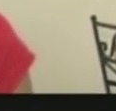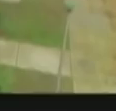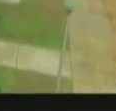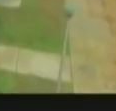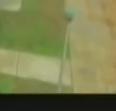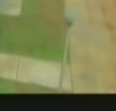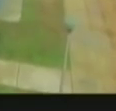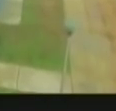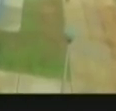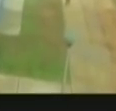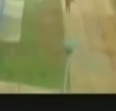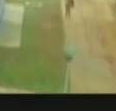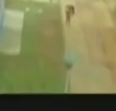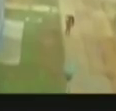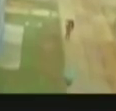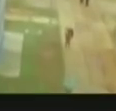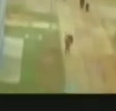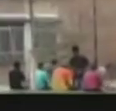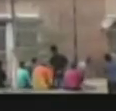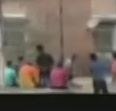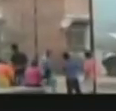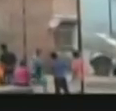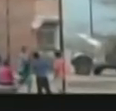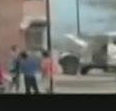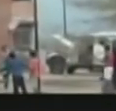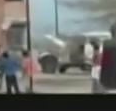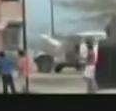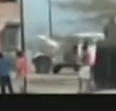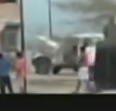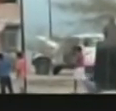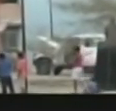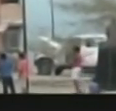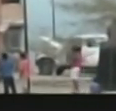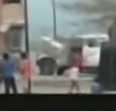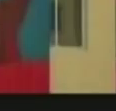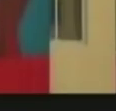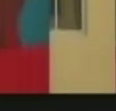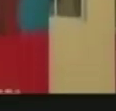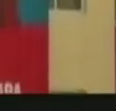presidente, de que a uno lo dignifiquen con una vivienda propia y tenga el contacto directo.